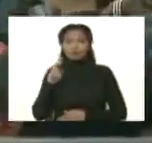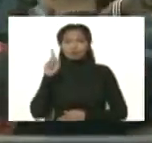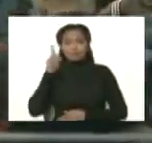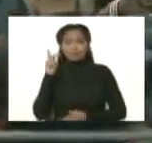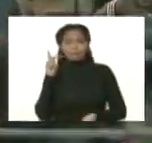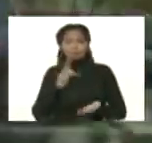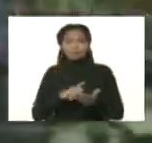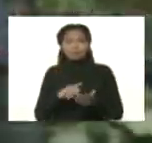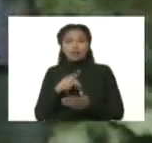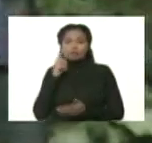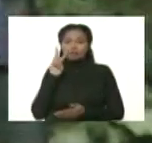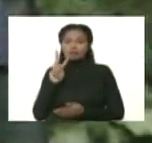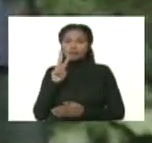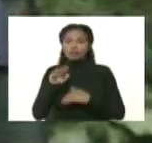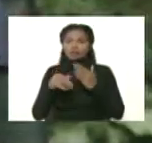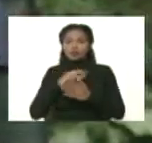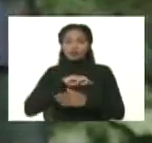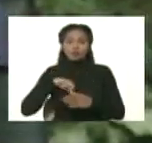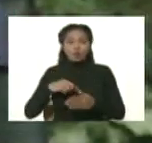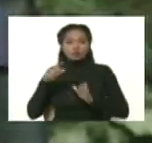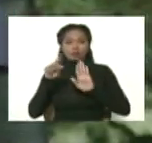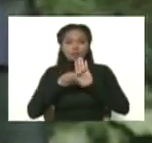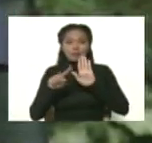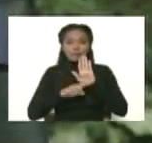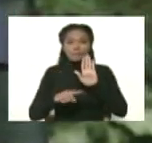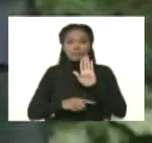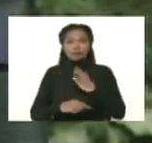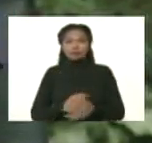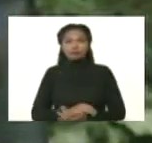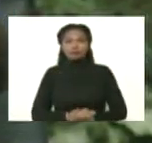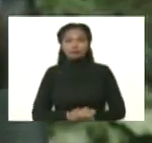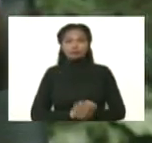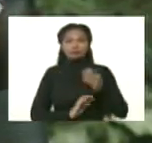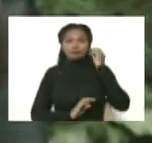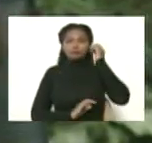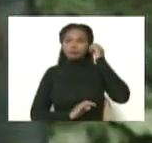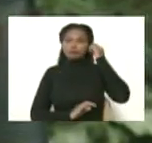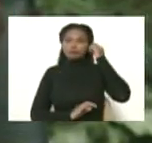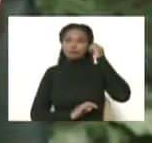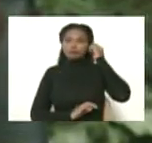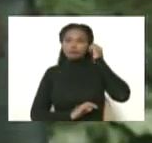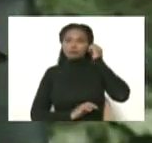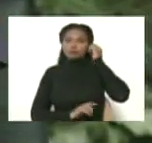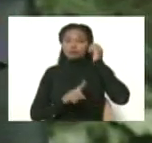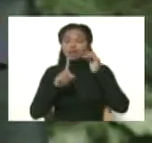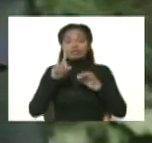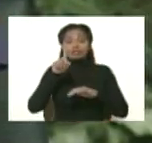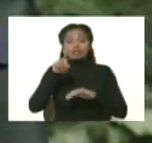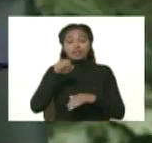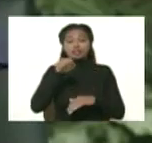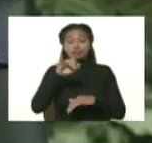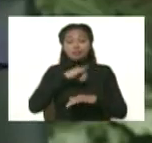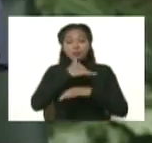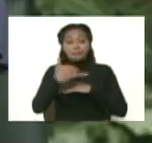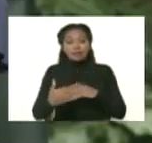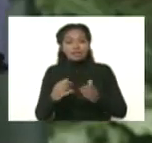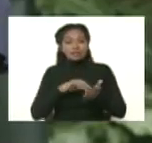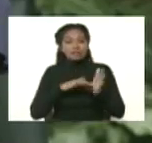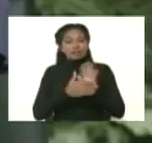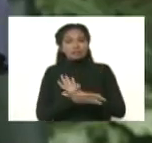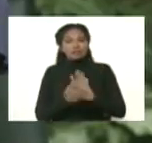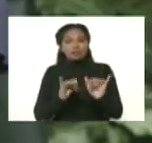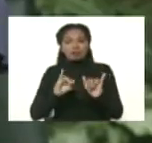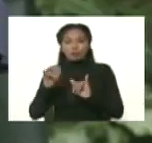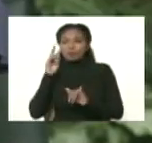también esbozados nuestros indicadores. Este plan significa, como